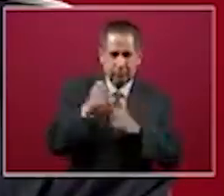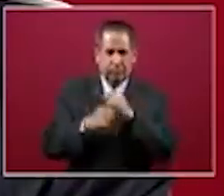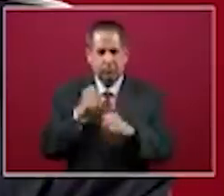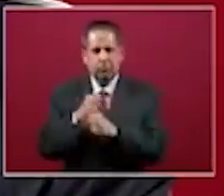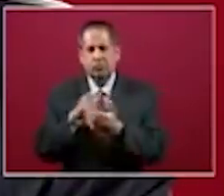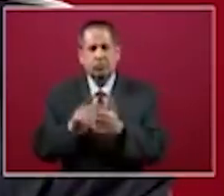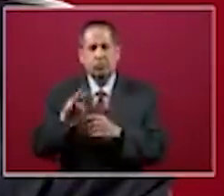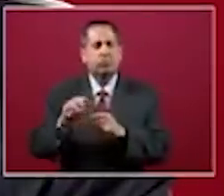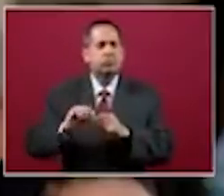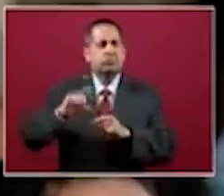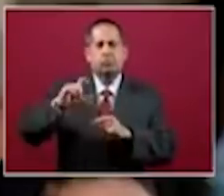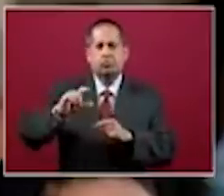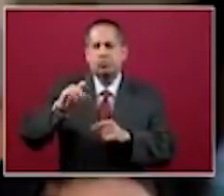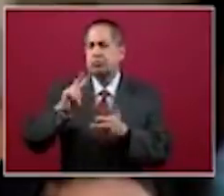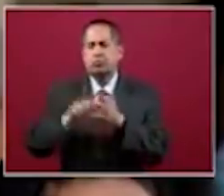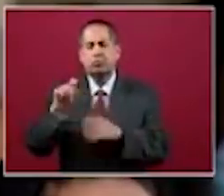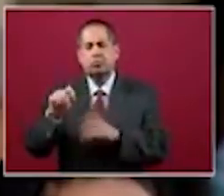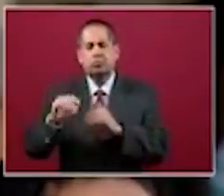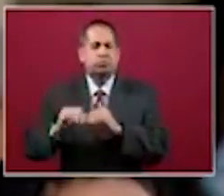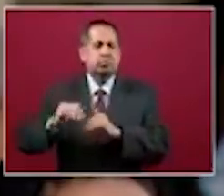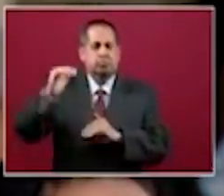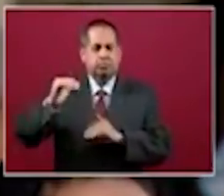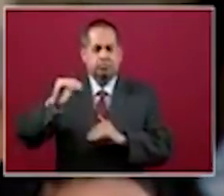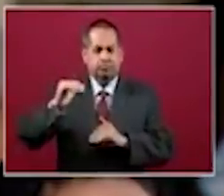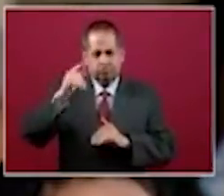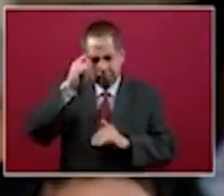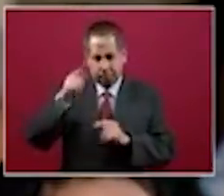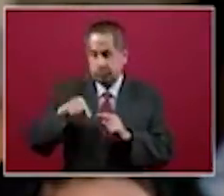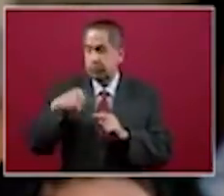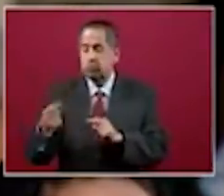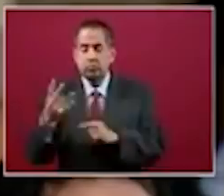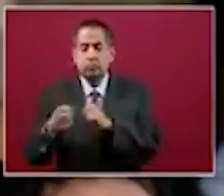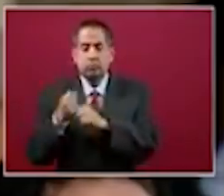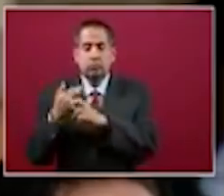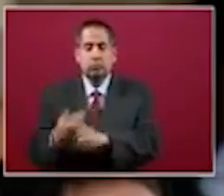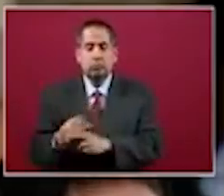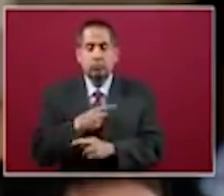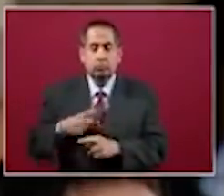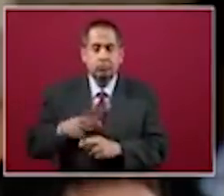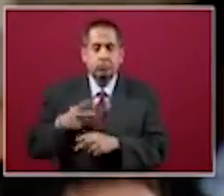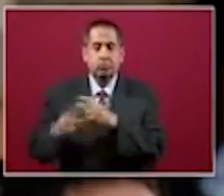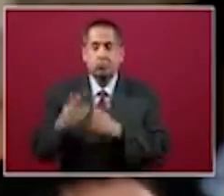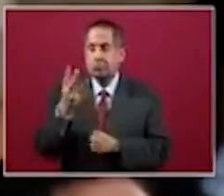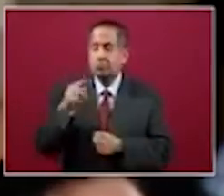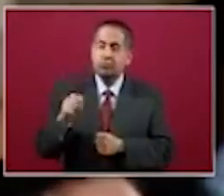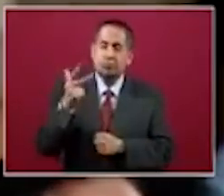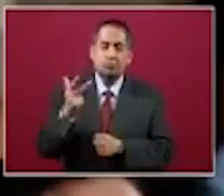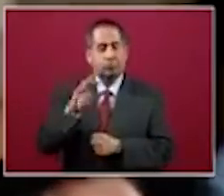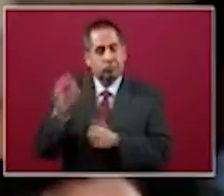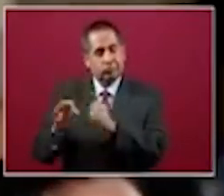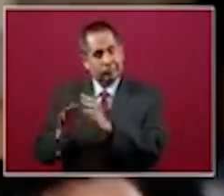2019 y en 2020, para los restantes 4 años tendríamos que crecer a un ritmo de